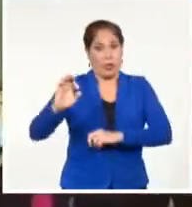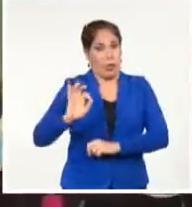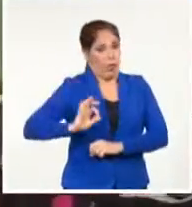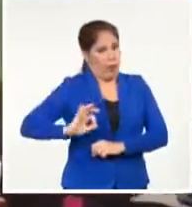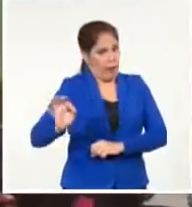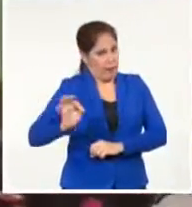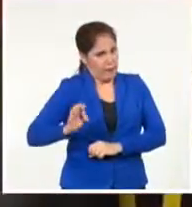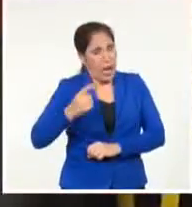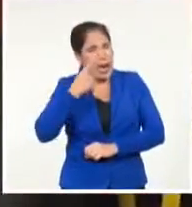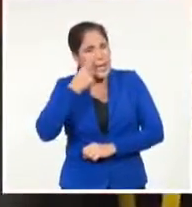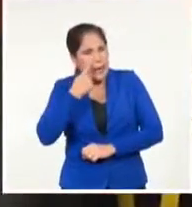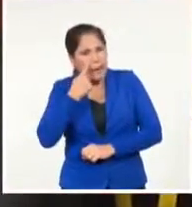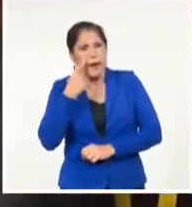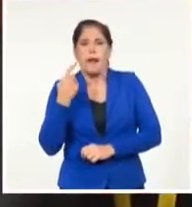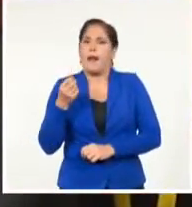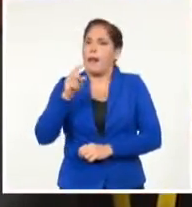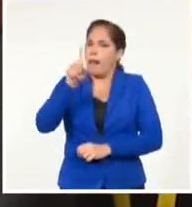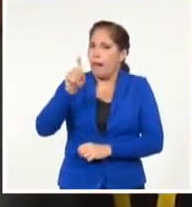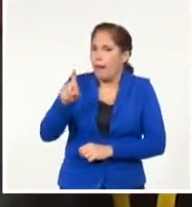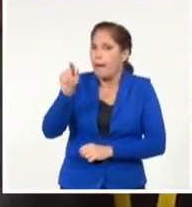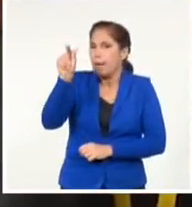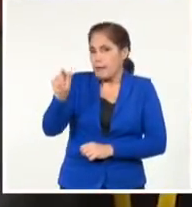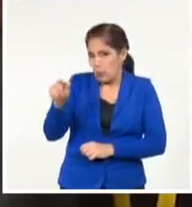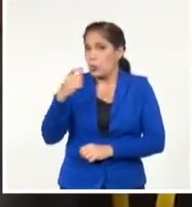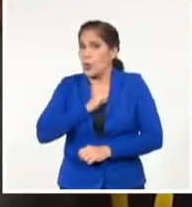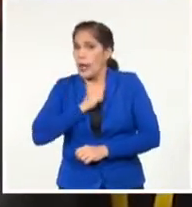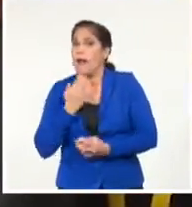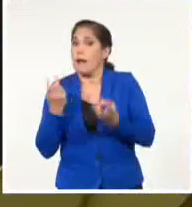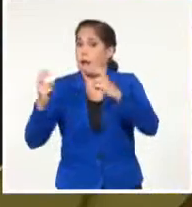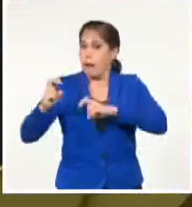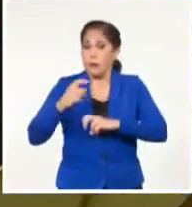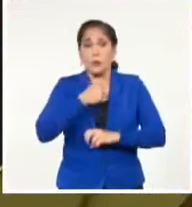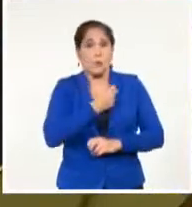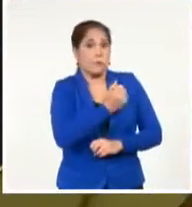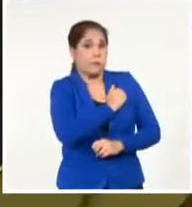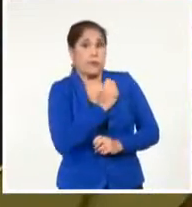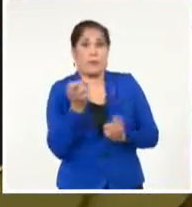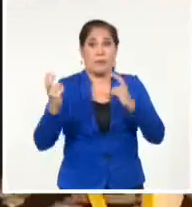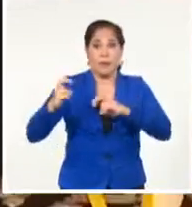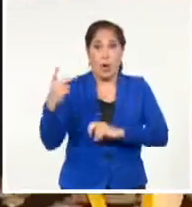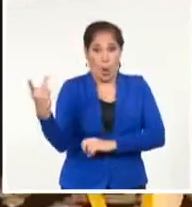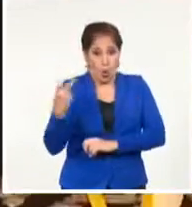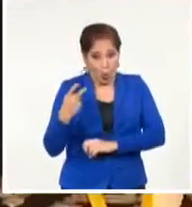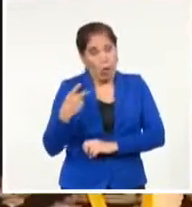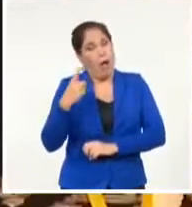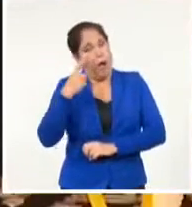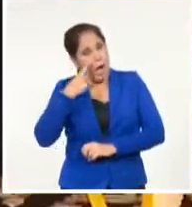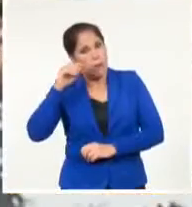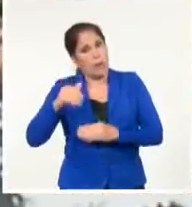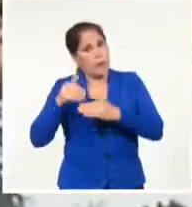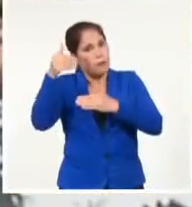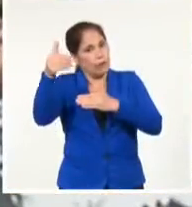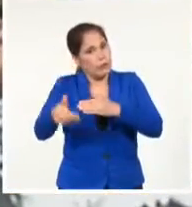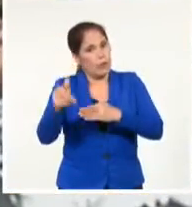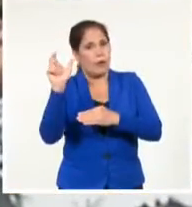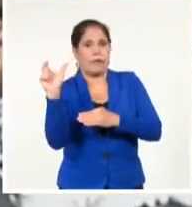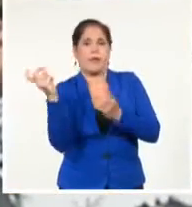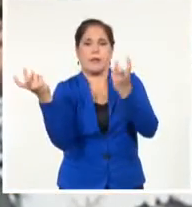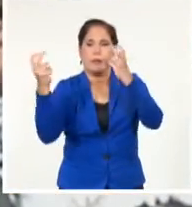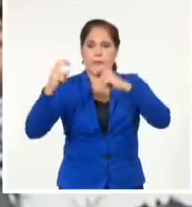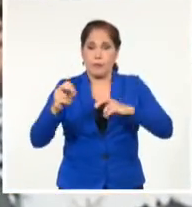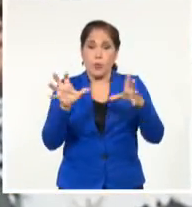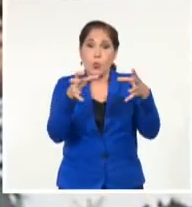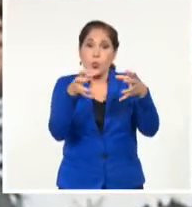en verificación mutua de voluntades, añadió. Recordemos que Segunda Marquetalia se encuentra entre la decena de